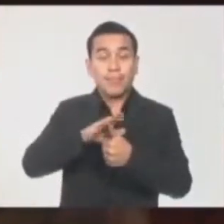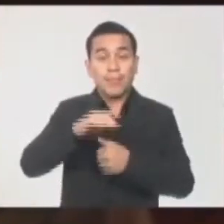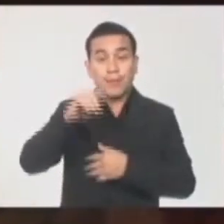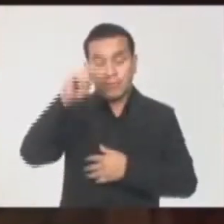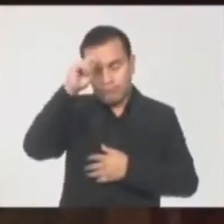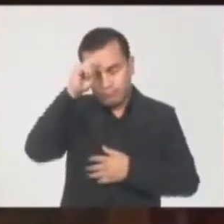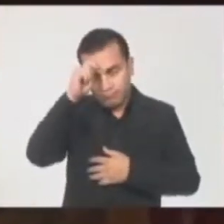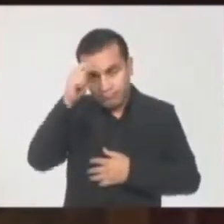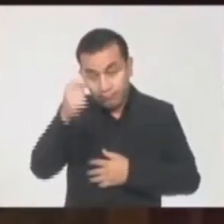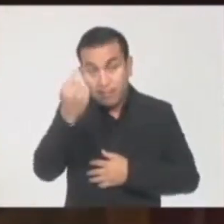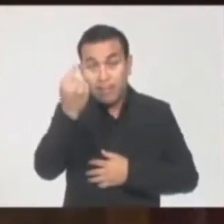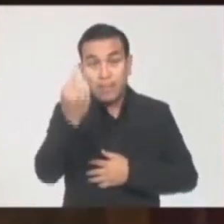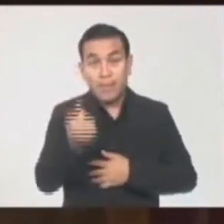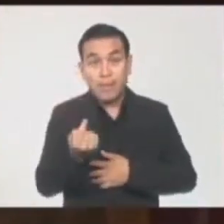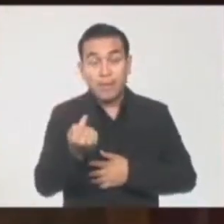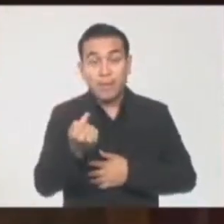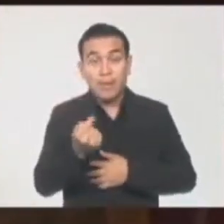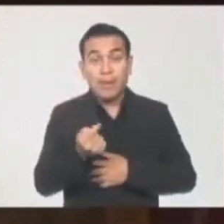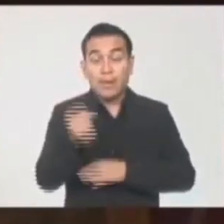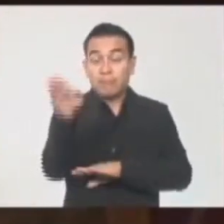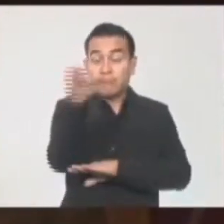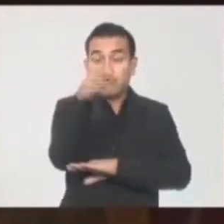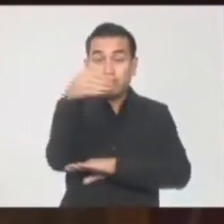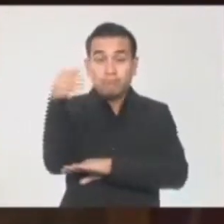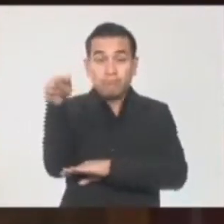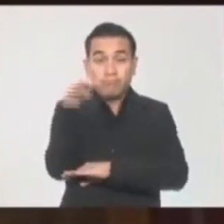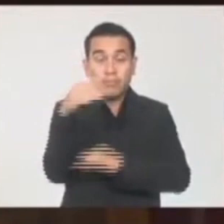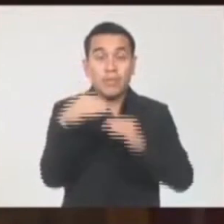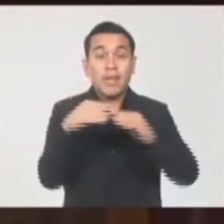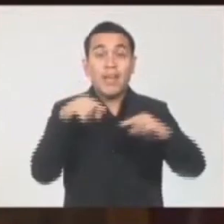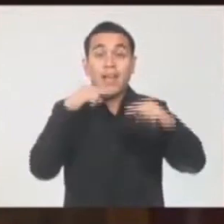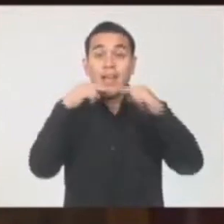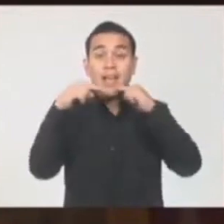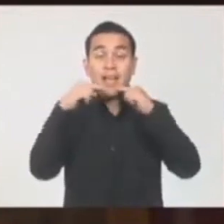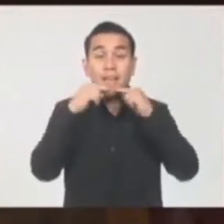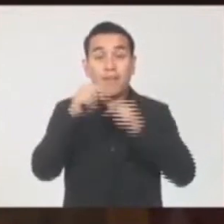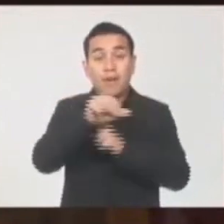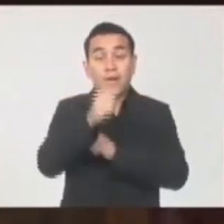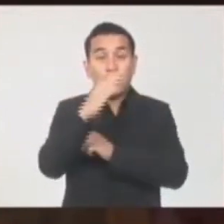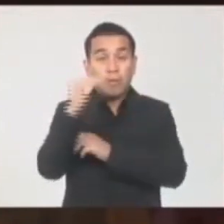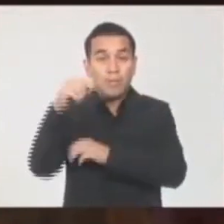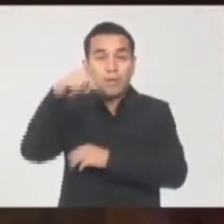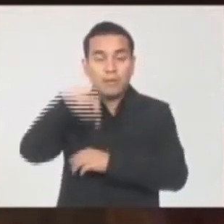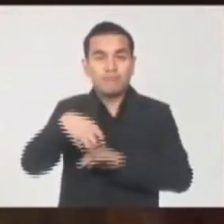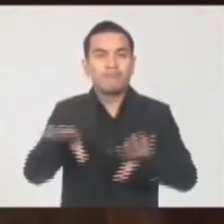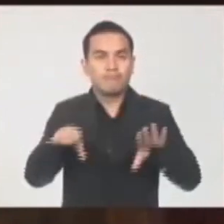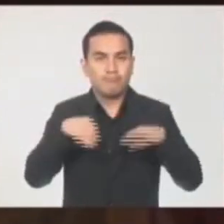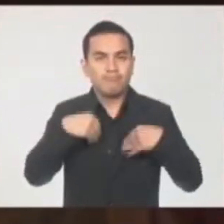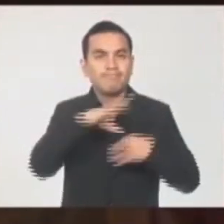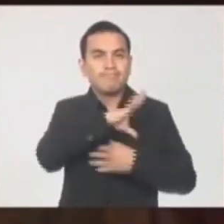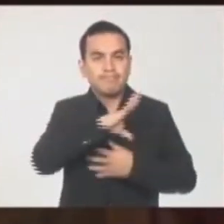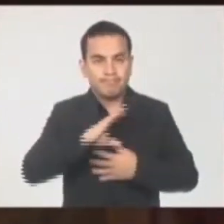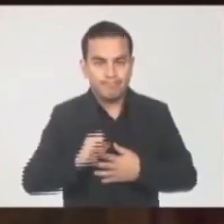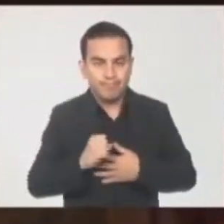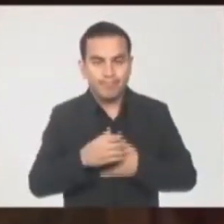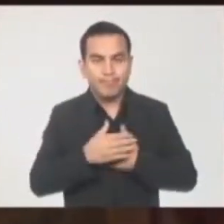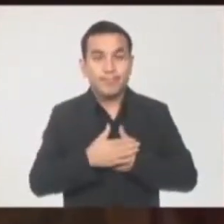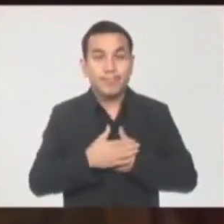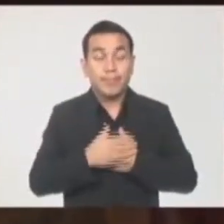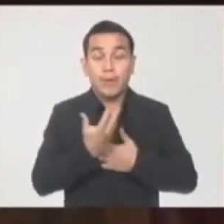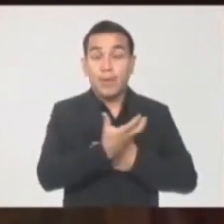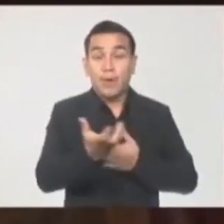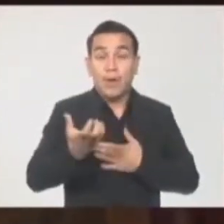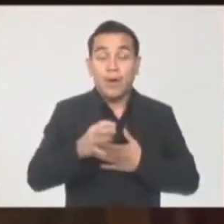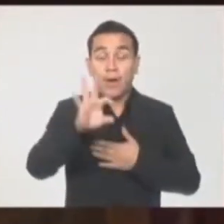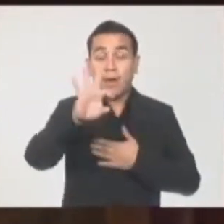excelentísimos señores y señoras embajadores y honorables jefes de misiones diplomáticas acreditadas en el país. Señor